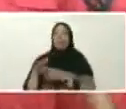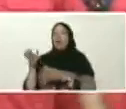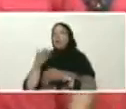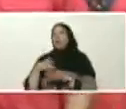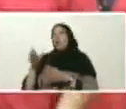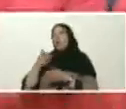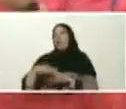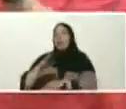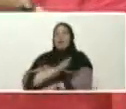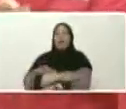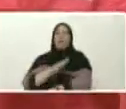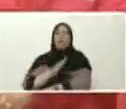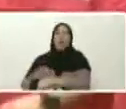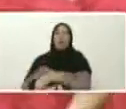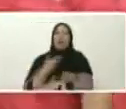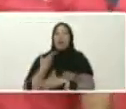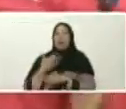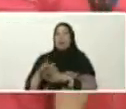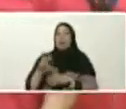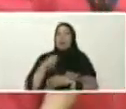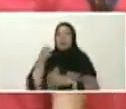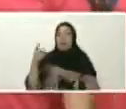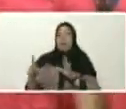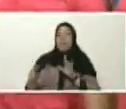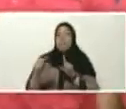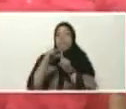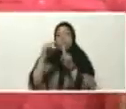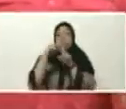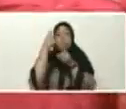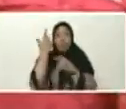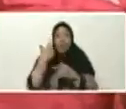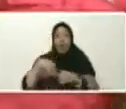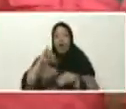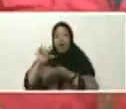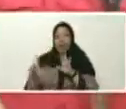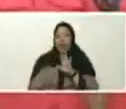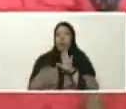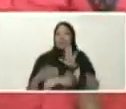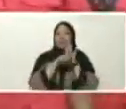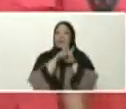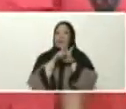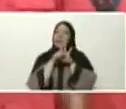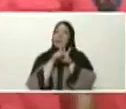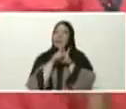quiero y mi palabra es la